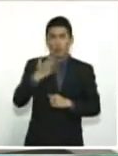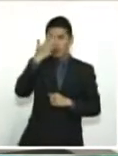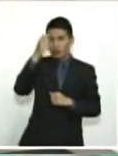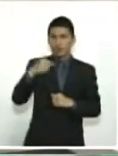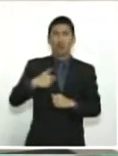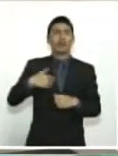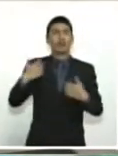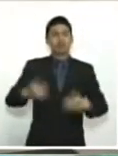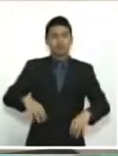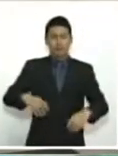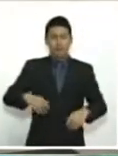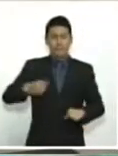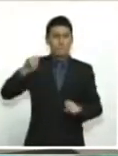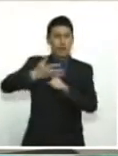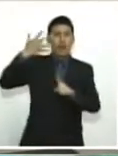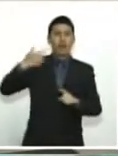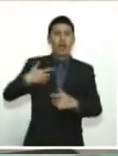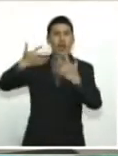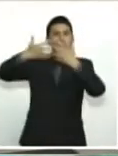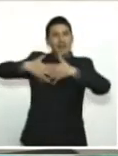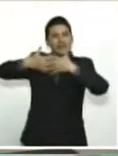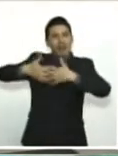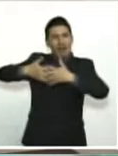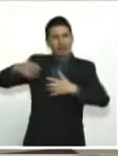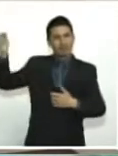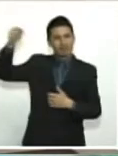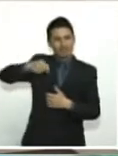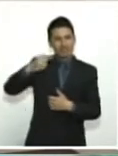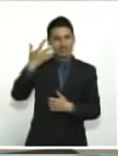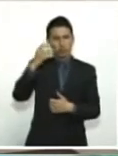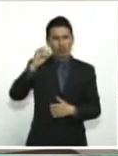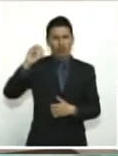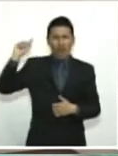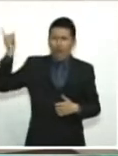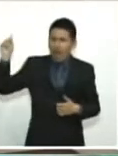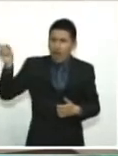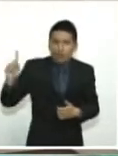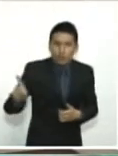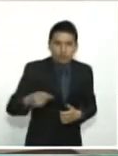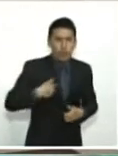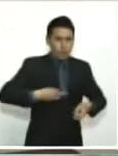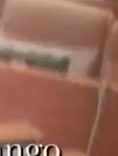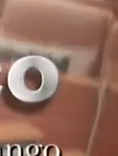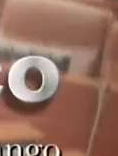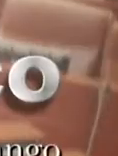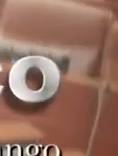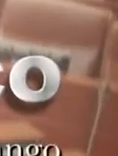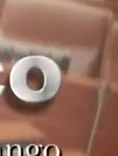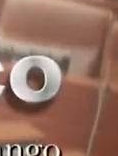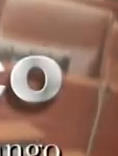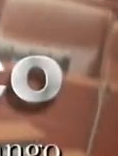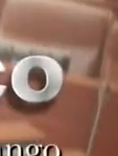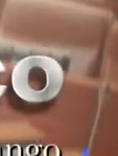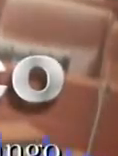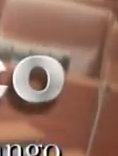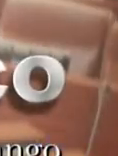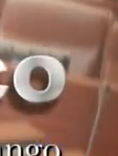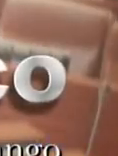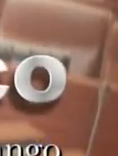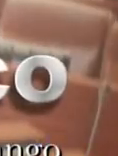golpeados por una empresa durante 50 años que explotó el mangle y lo acabó.